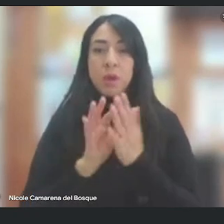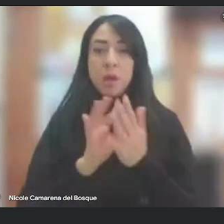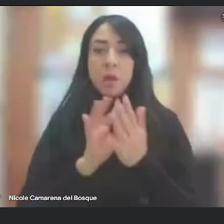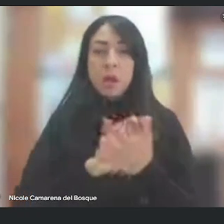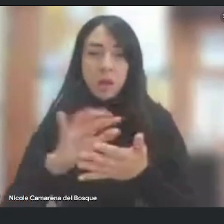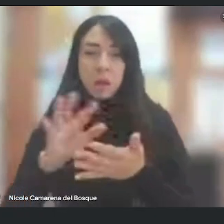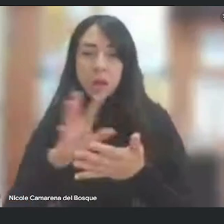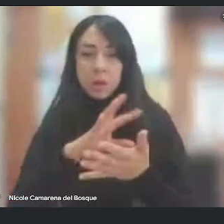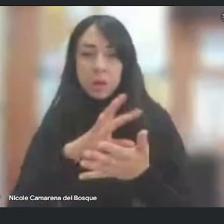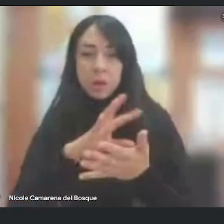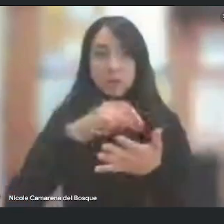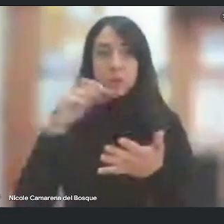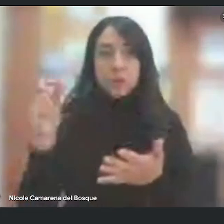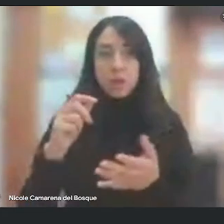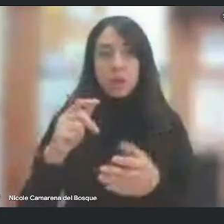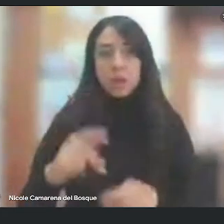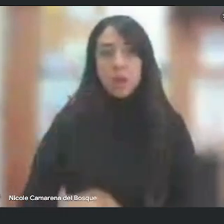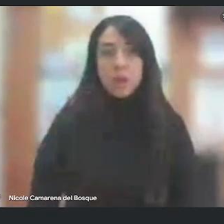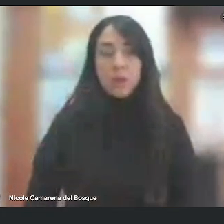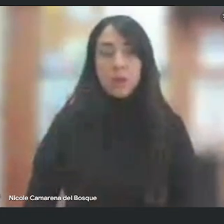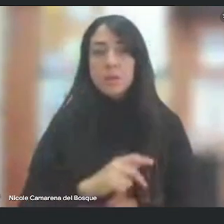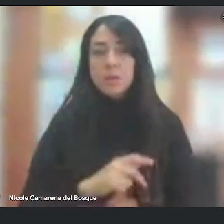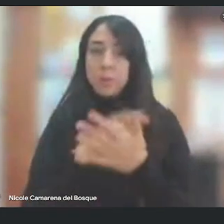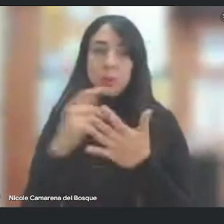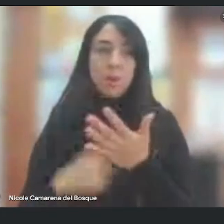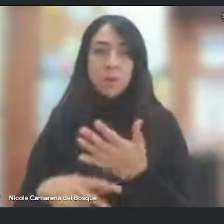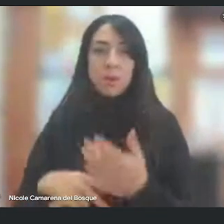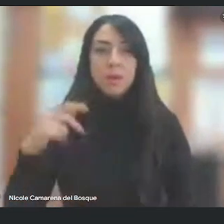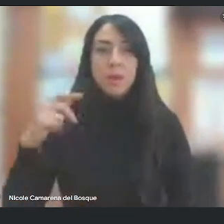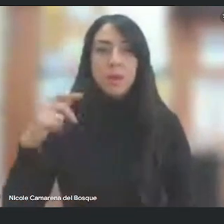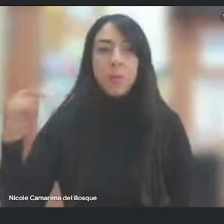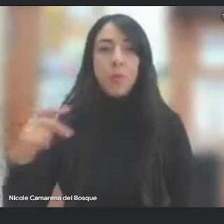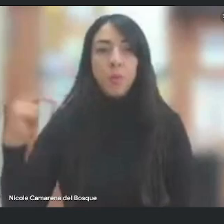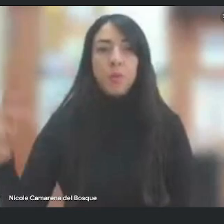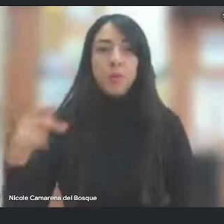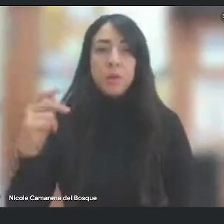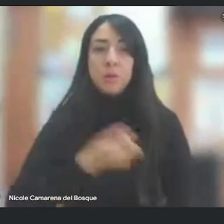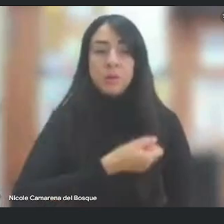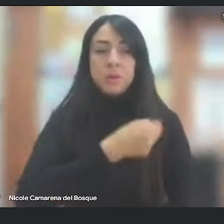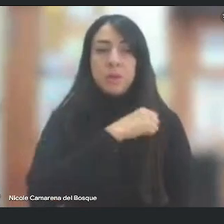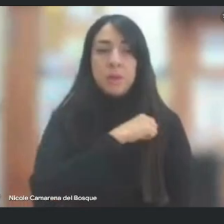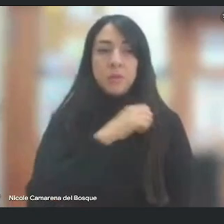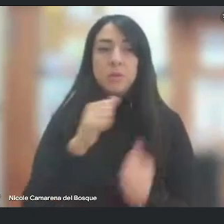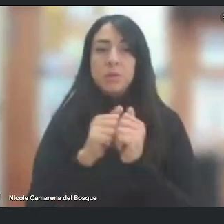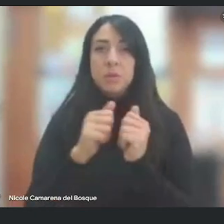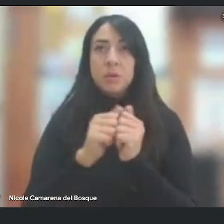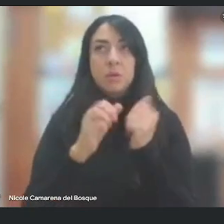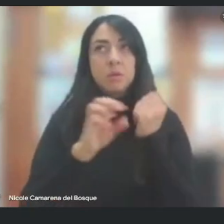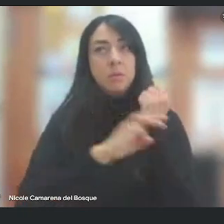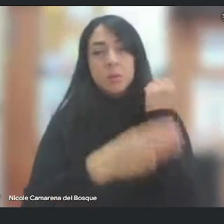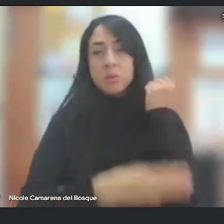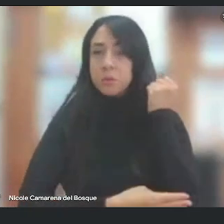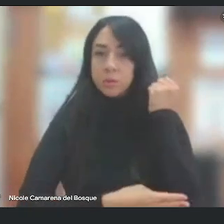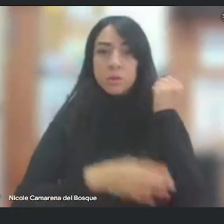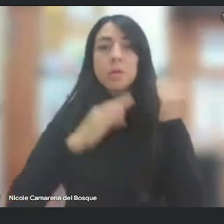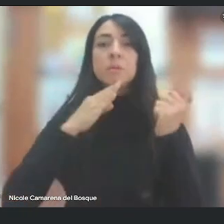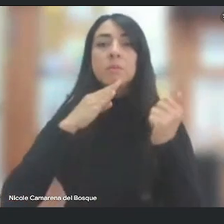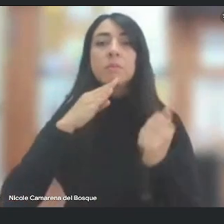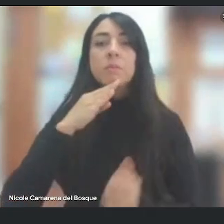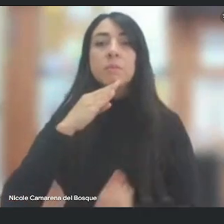activamente en cualquier iniciativa de ley, plan, programa público que involucre